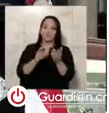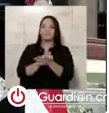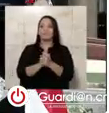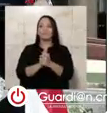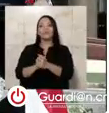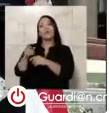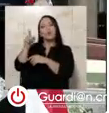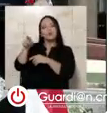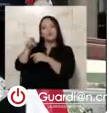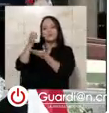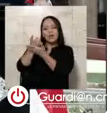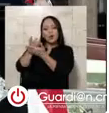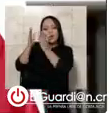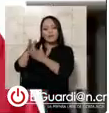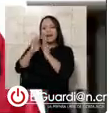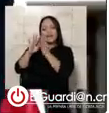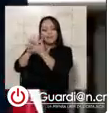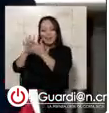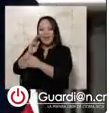economistas hablan enredado, ¿ah?